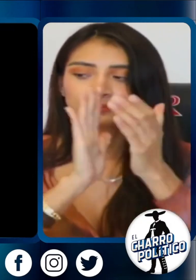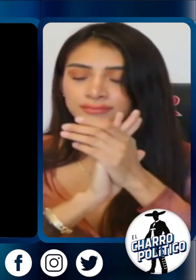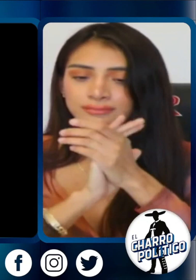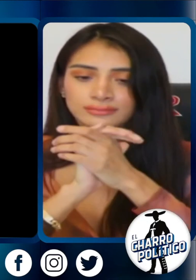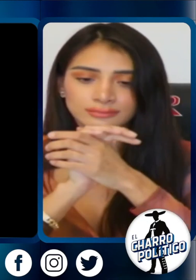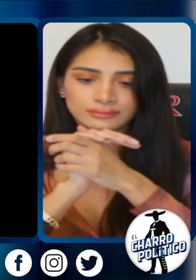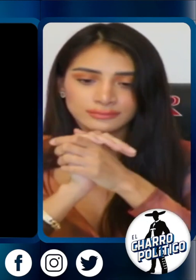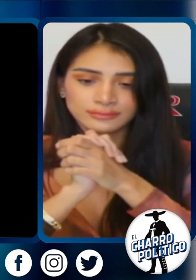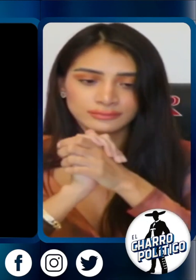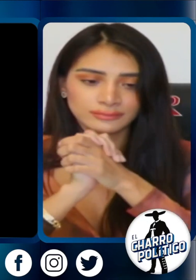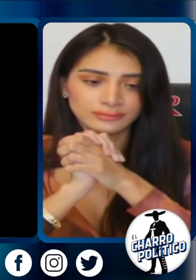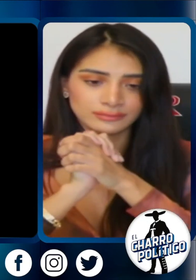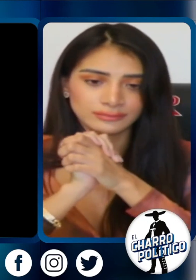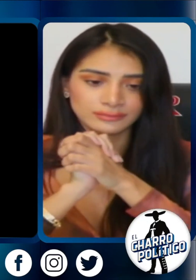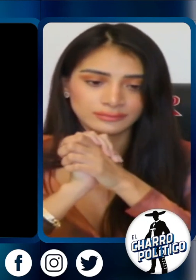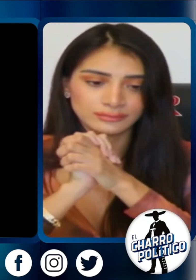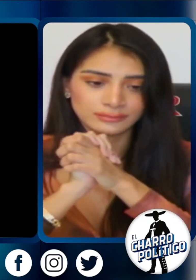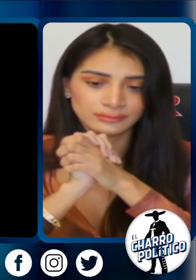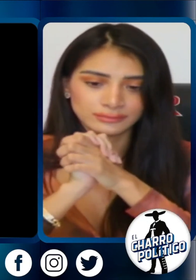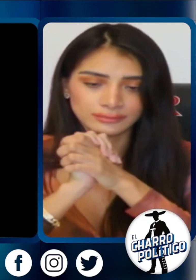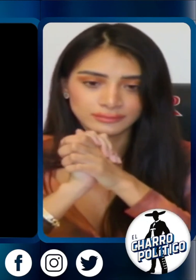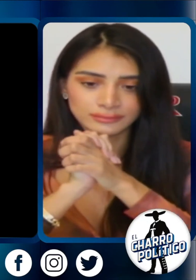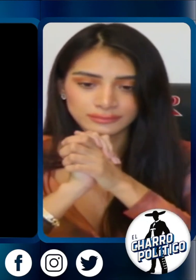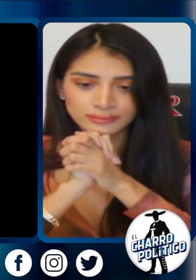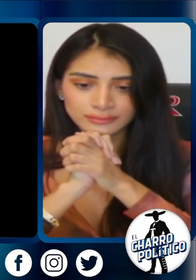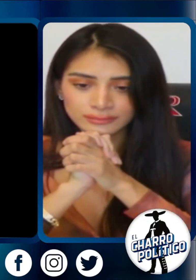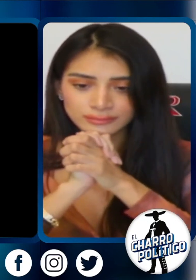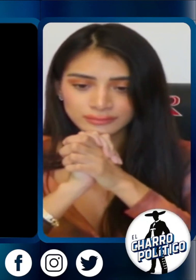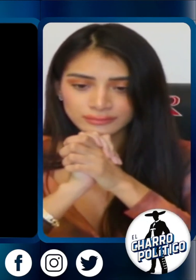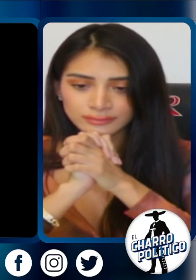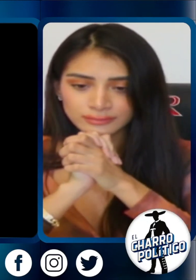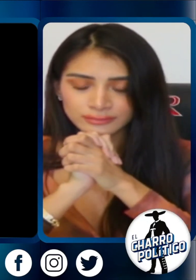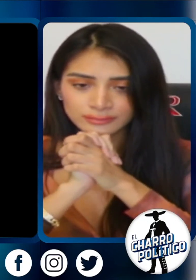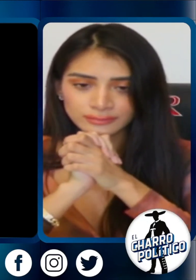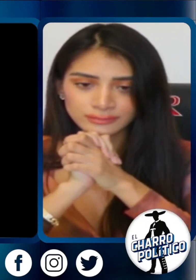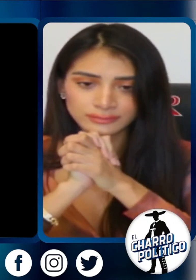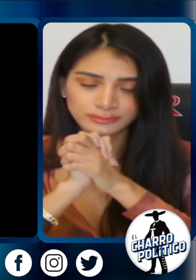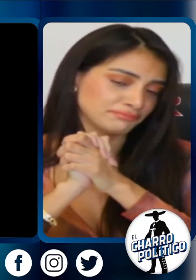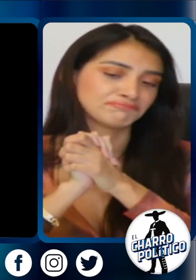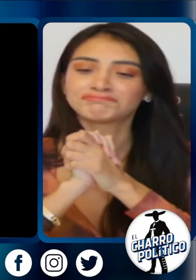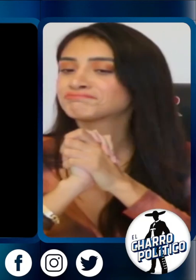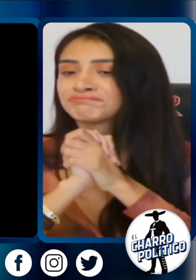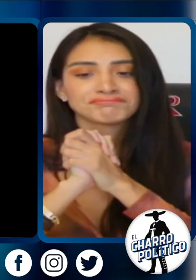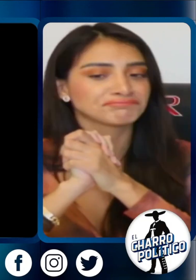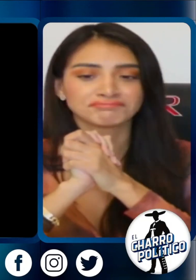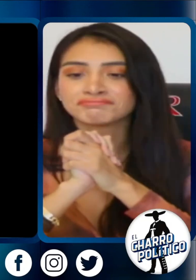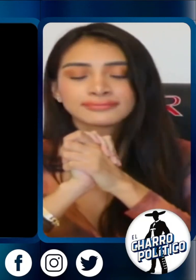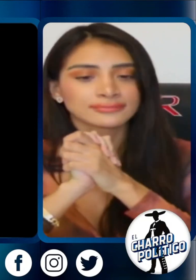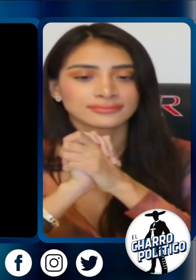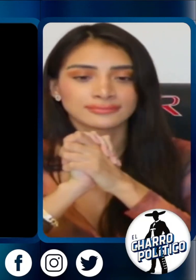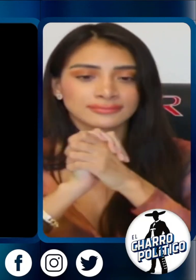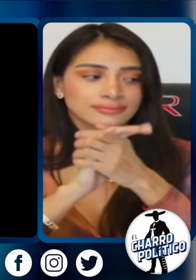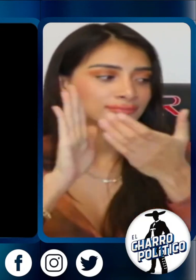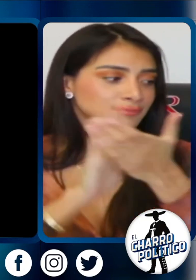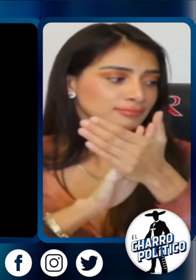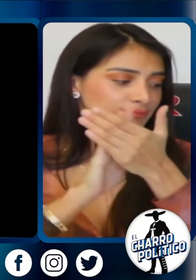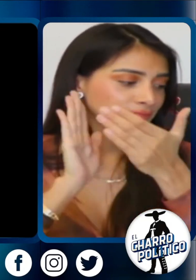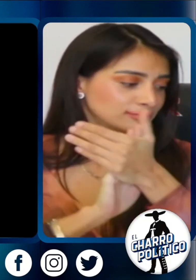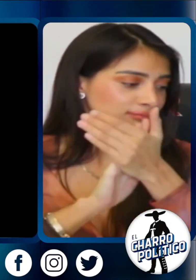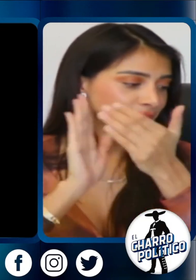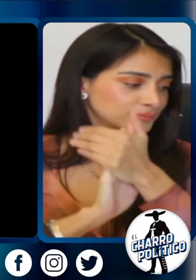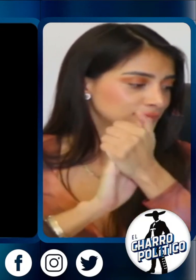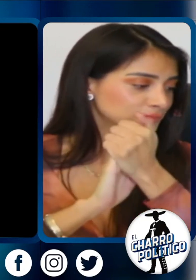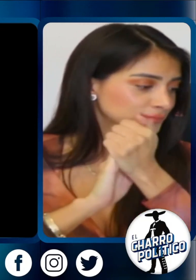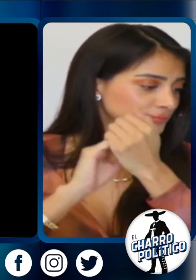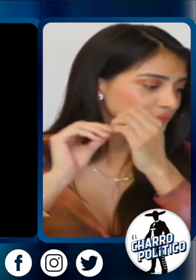derecha para mantener esto. Pero yo le pregunto a la querida audiencia, ¿a poco ya cerraron las oficinas del INE? ¿A poco cerraron los módulos? ¿A poco ya no